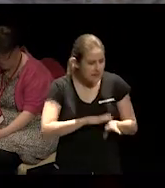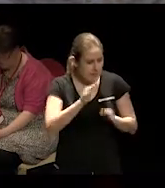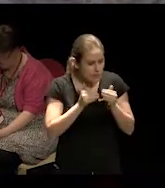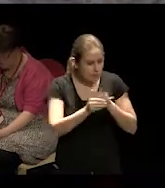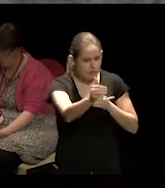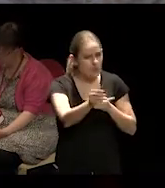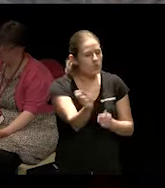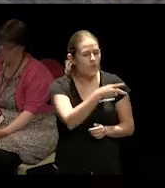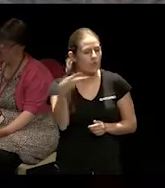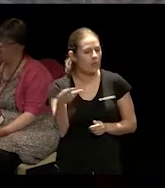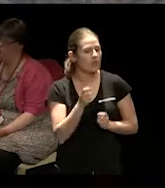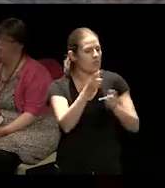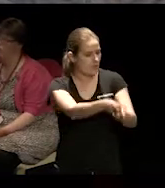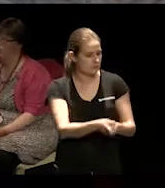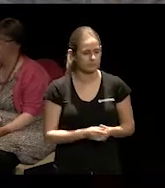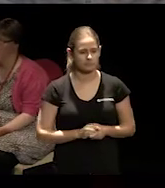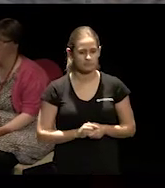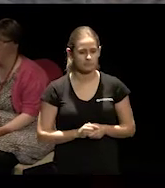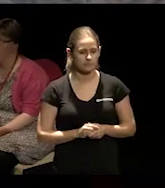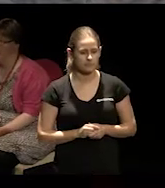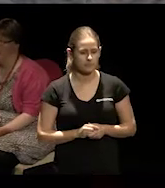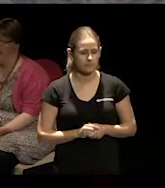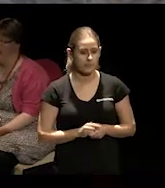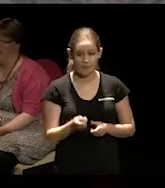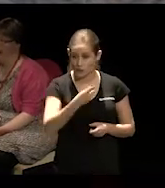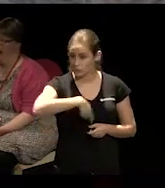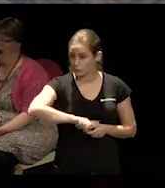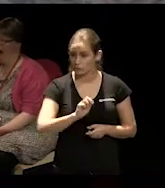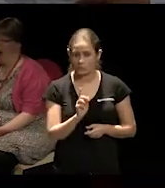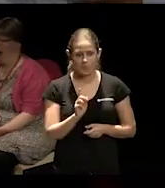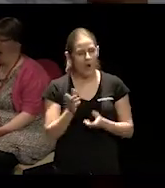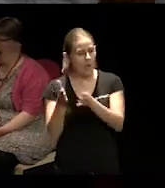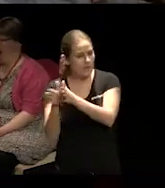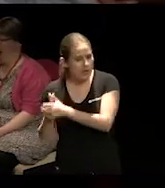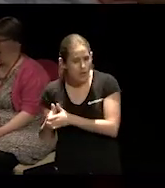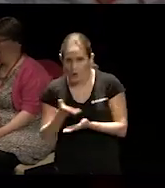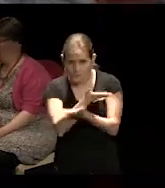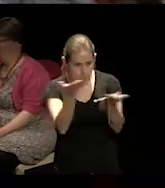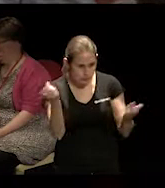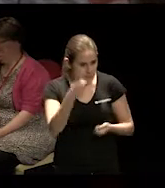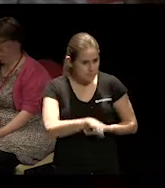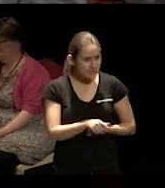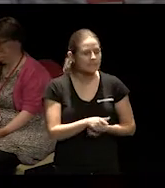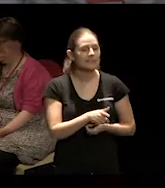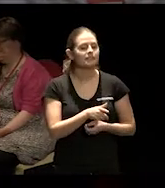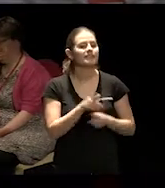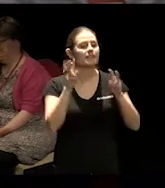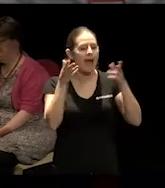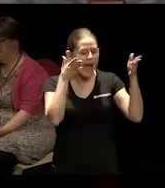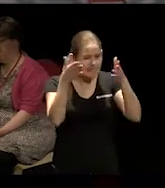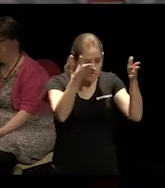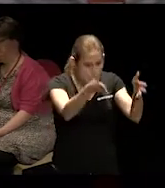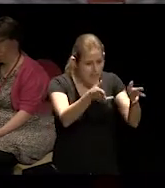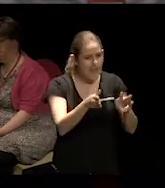En ese mismo marco nos ofrecemos, y de aquí me ofrezco a vosotros y a vuestros compañeros, como asesores en temas de